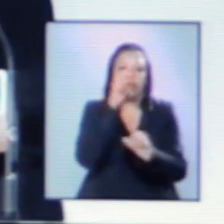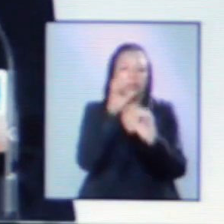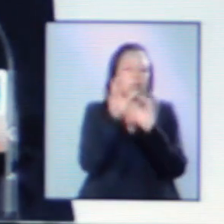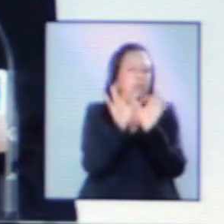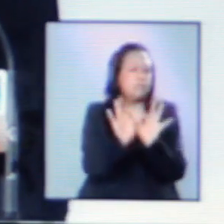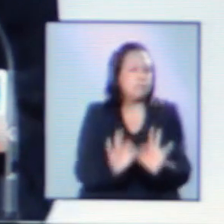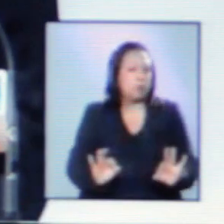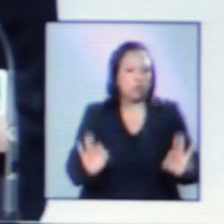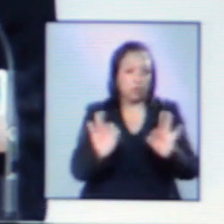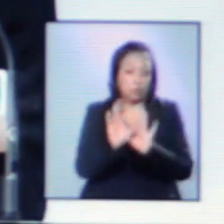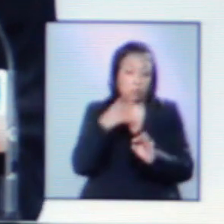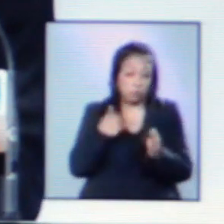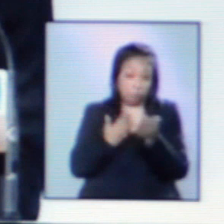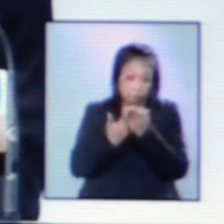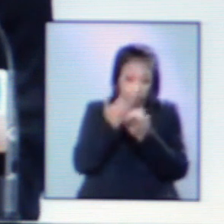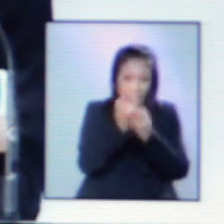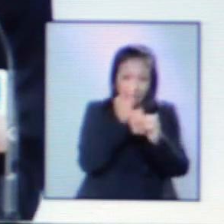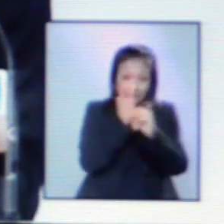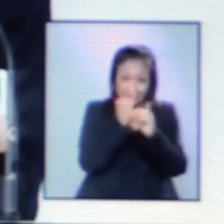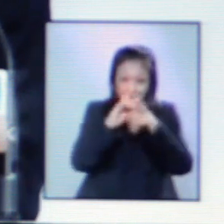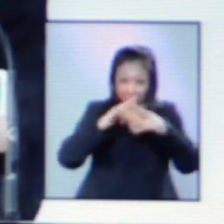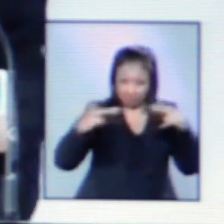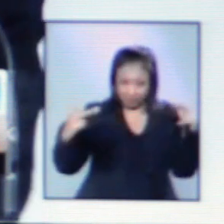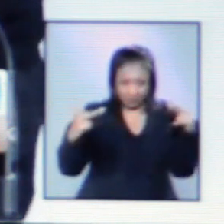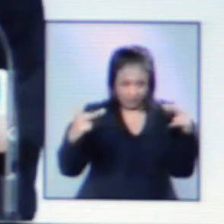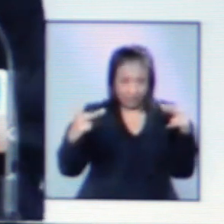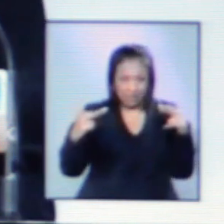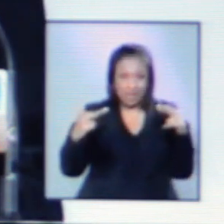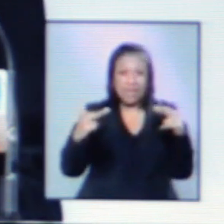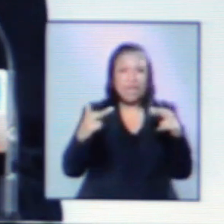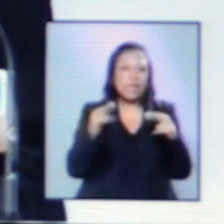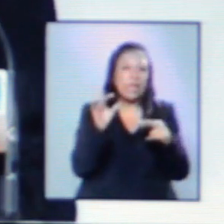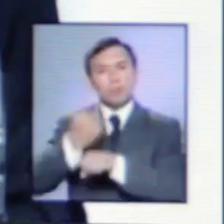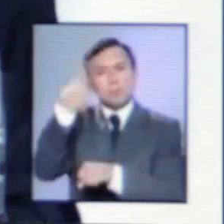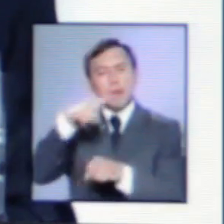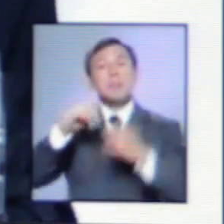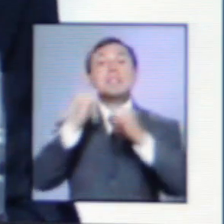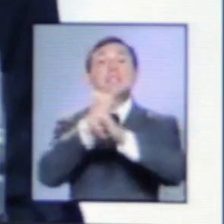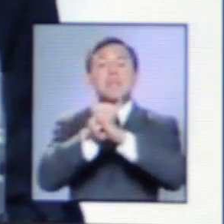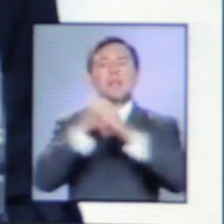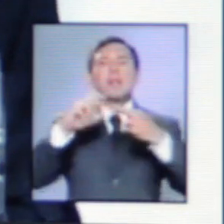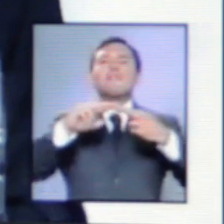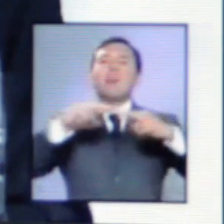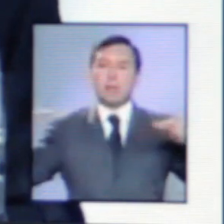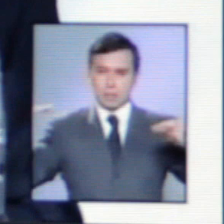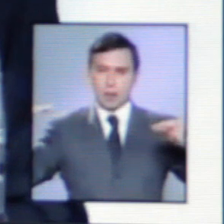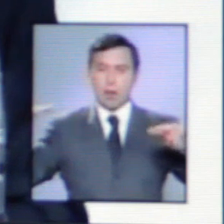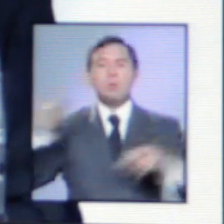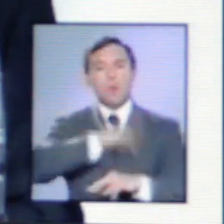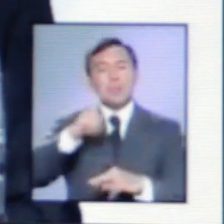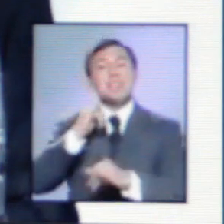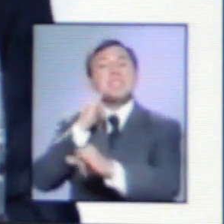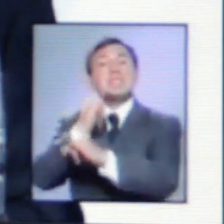Por eso he propuesto que banda ancha e Internet se consideren, inclusive modificando la Constitución, banda ancha e Internet como el